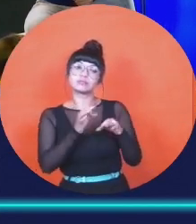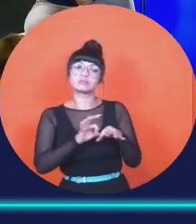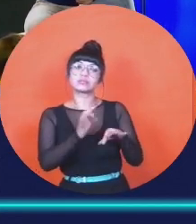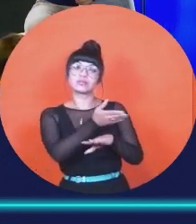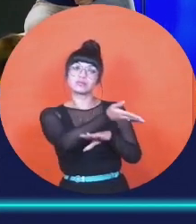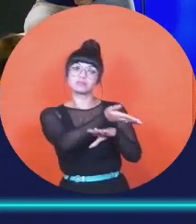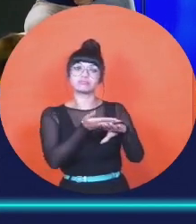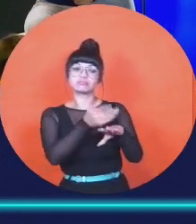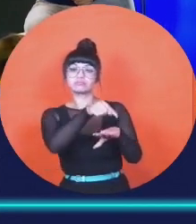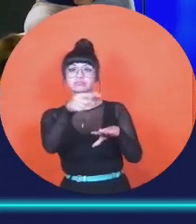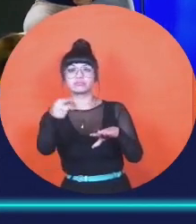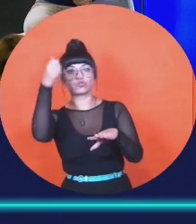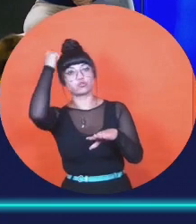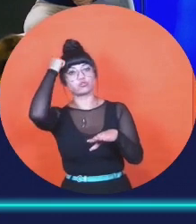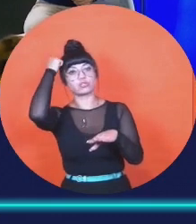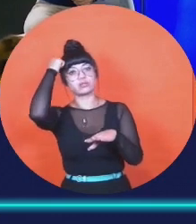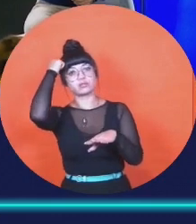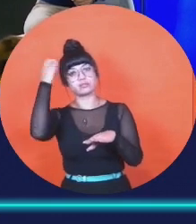de sus hijos.